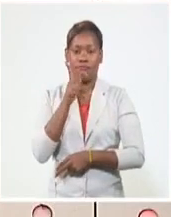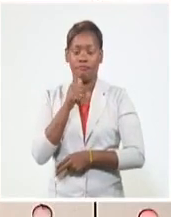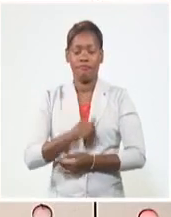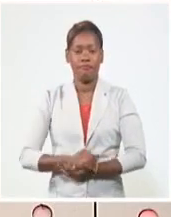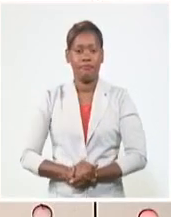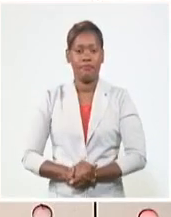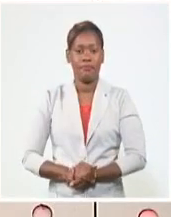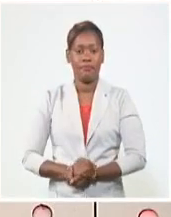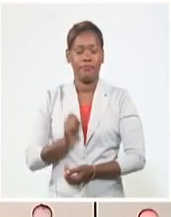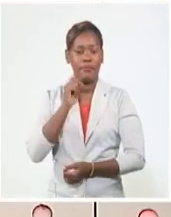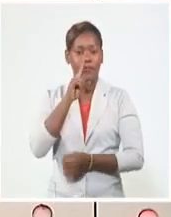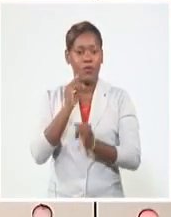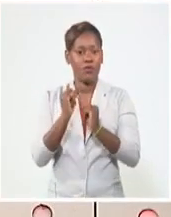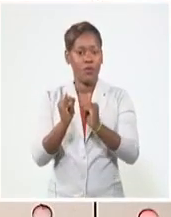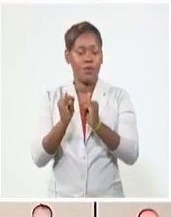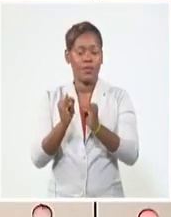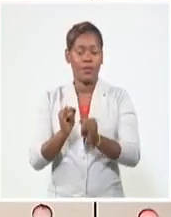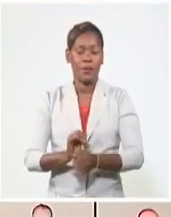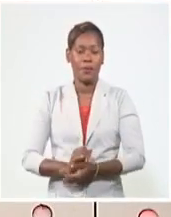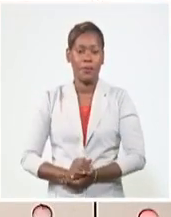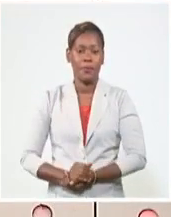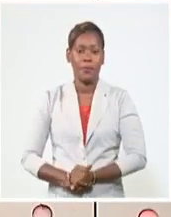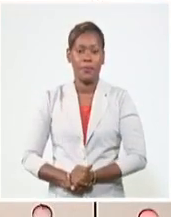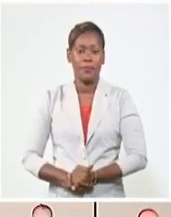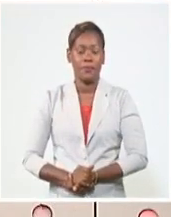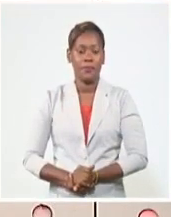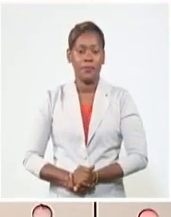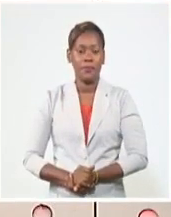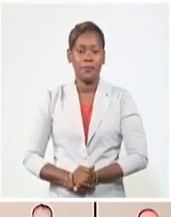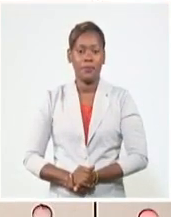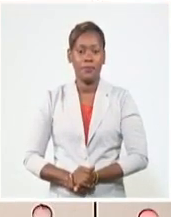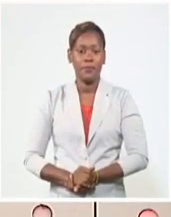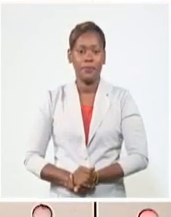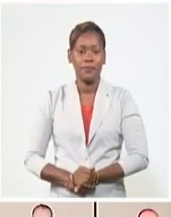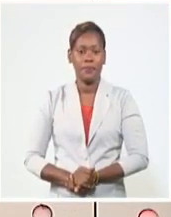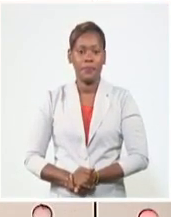noticia despedimos por este fin de semana nuestro tiempo de información cultural. Tengan muy buenas tardes.